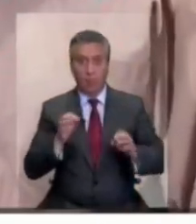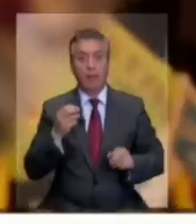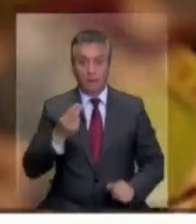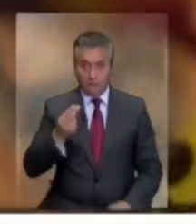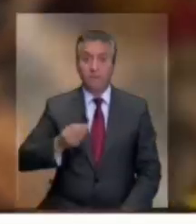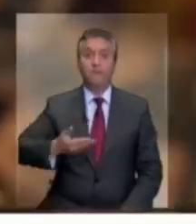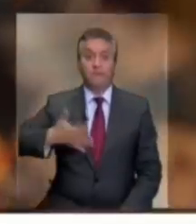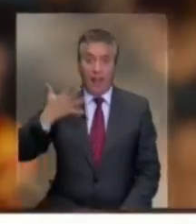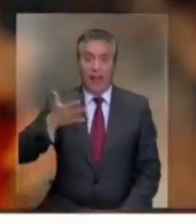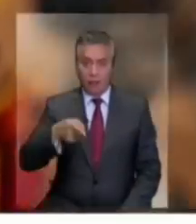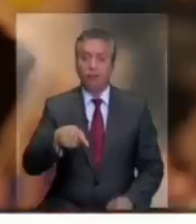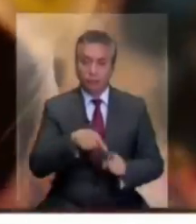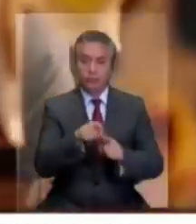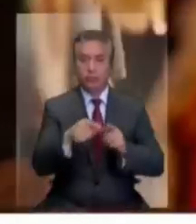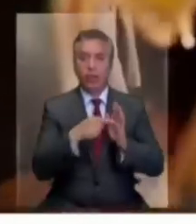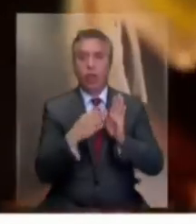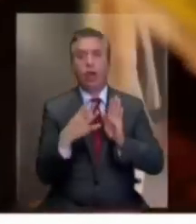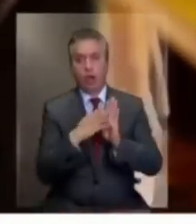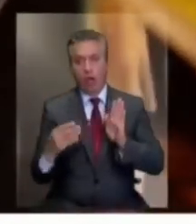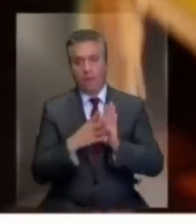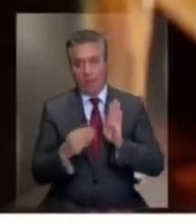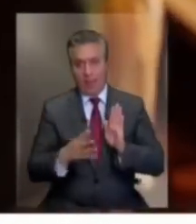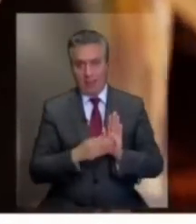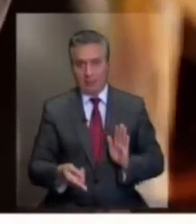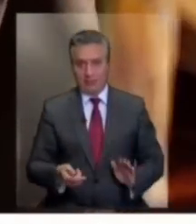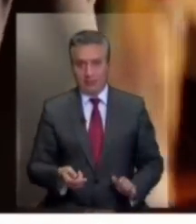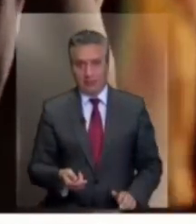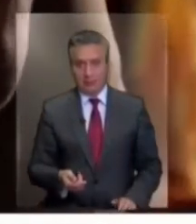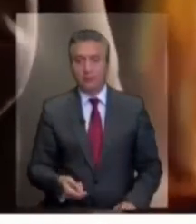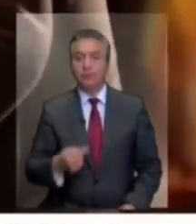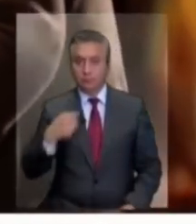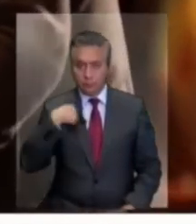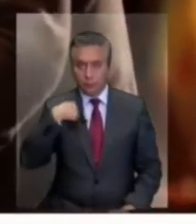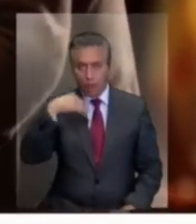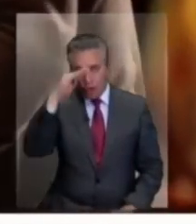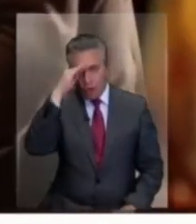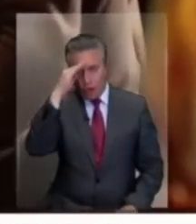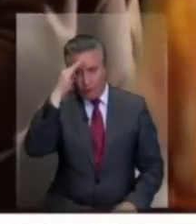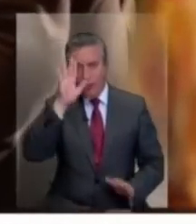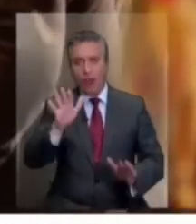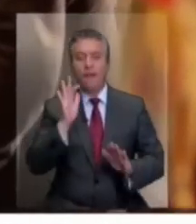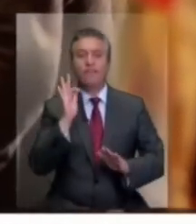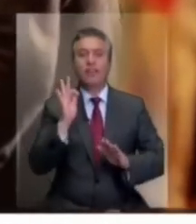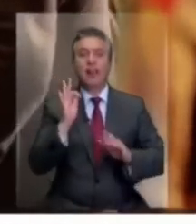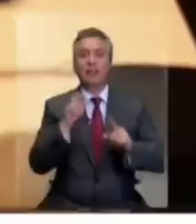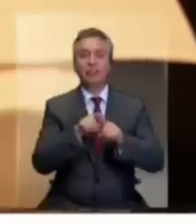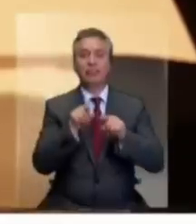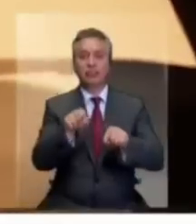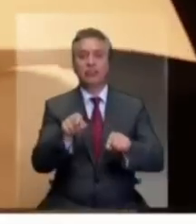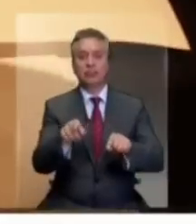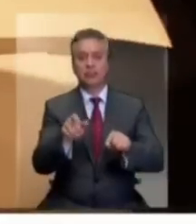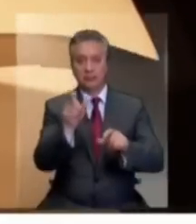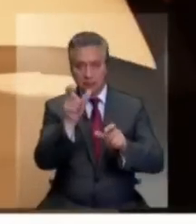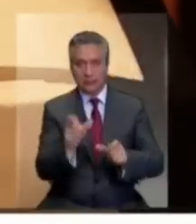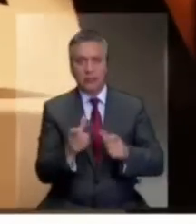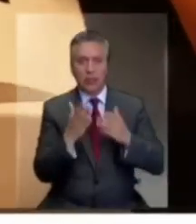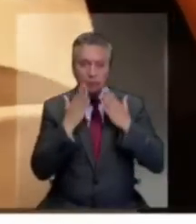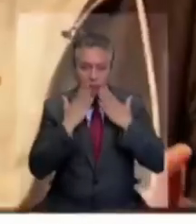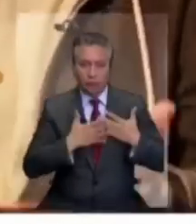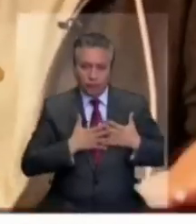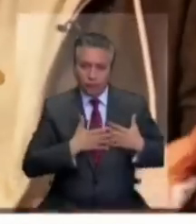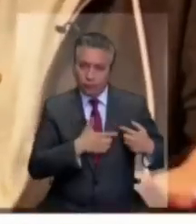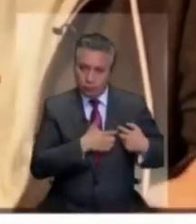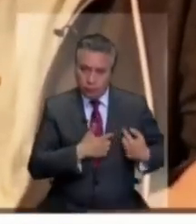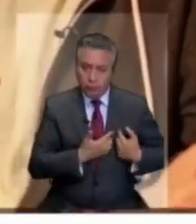caso las copias Yo confío en la generación de los fotógrafos Confío en la generosidad